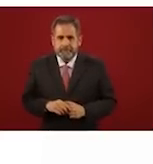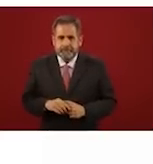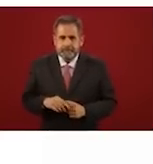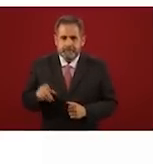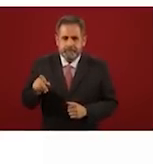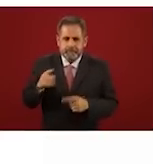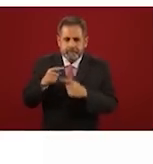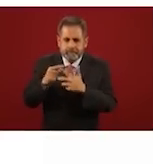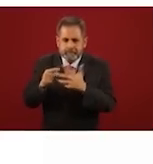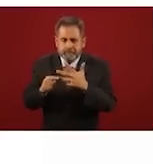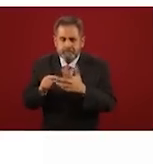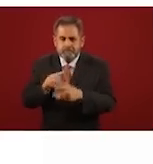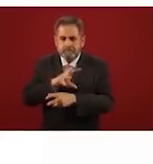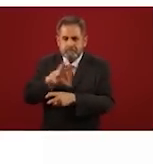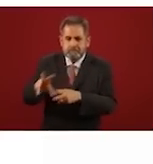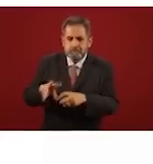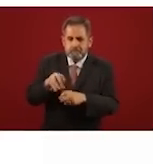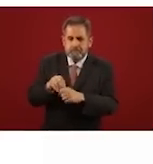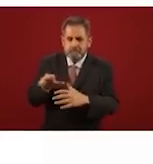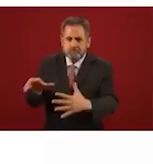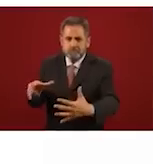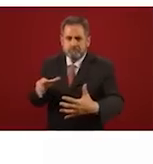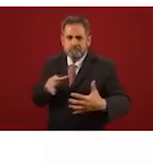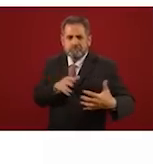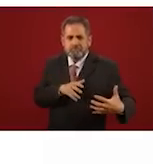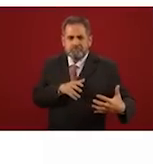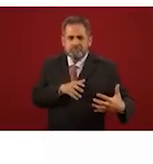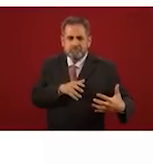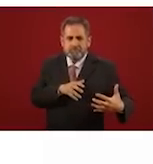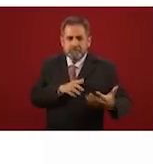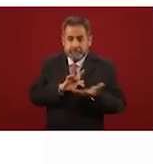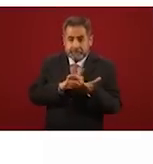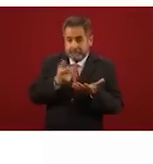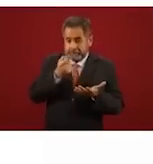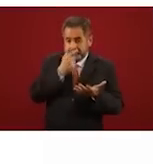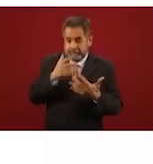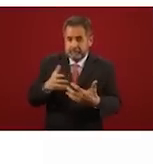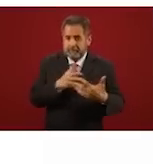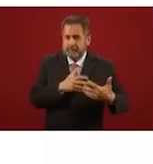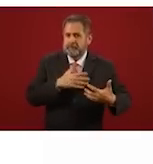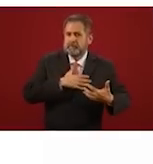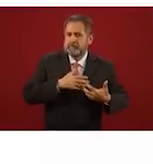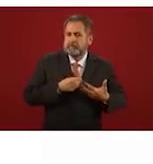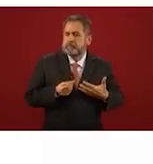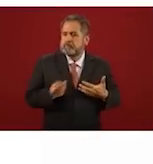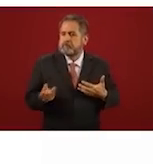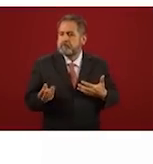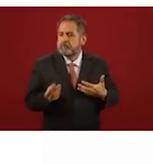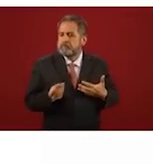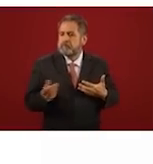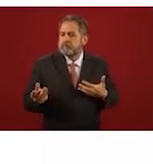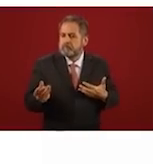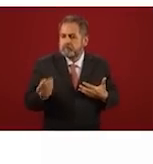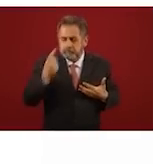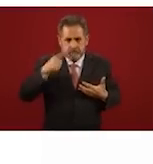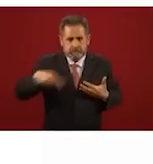pues tenía un monopolio de los medicamentos para la atención del cáncer